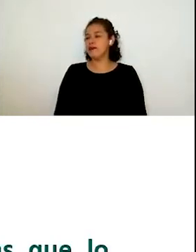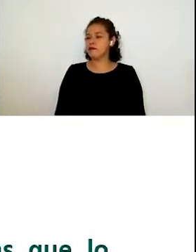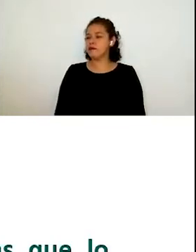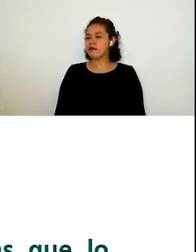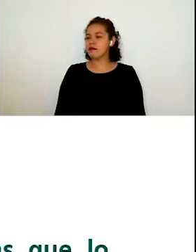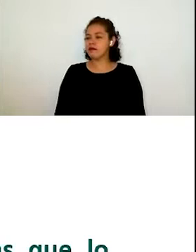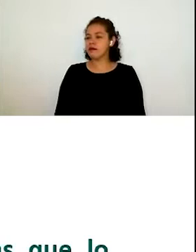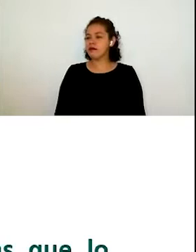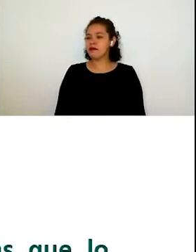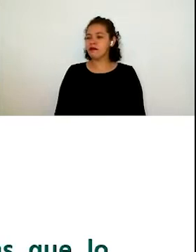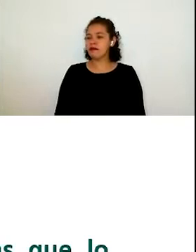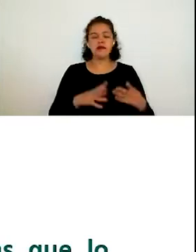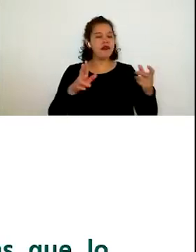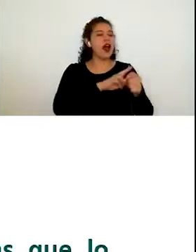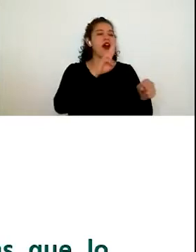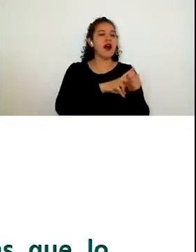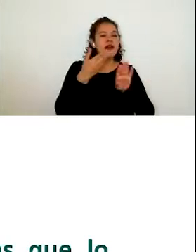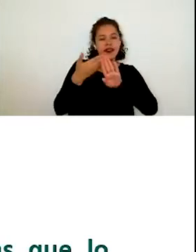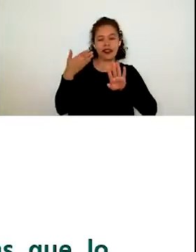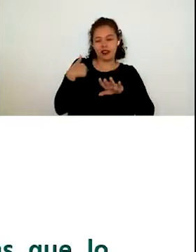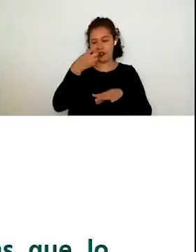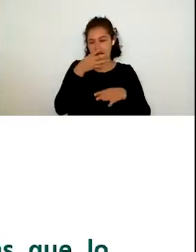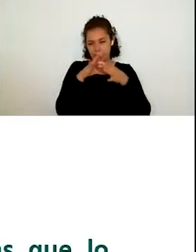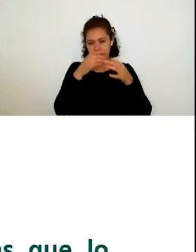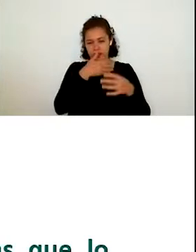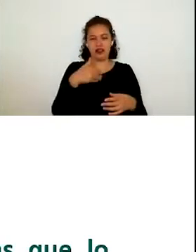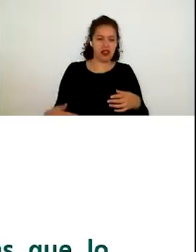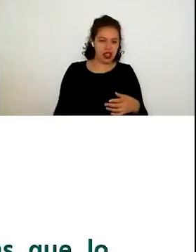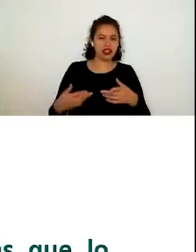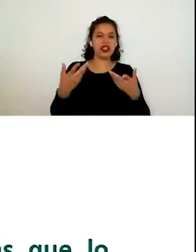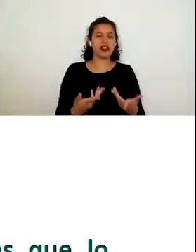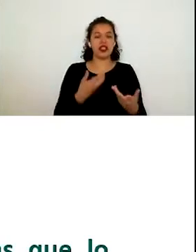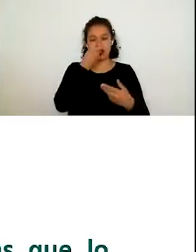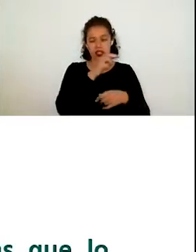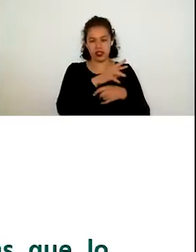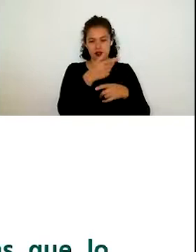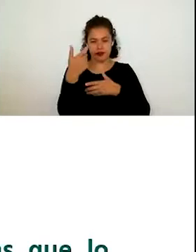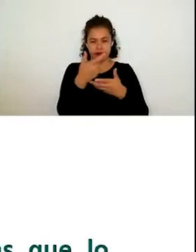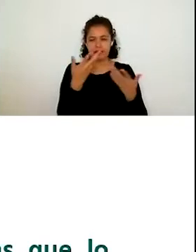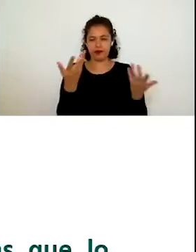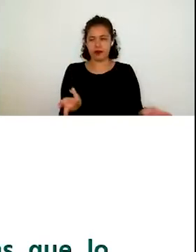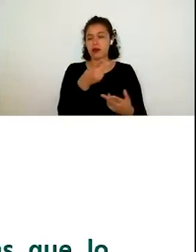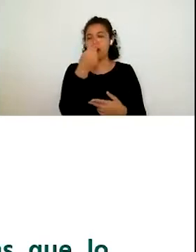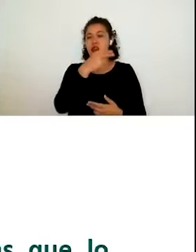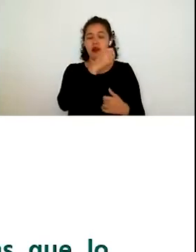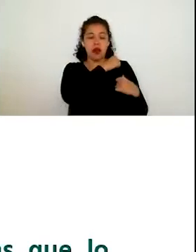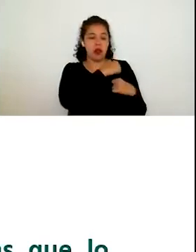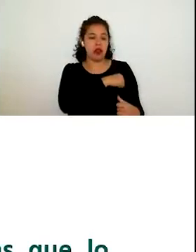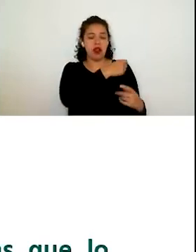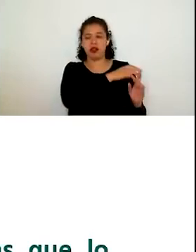común la que les acabo de mencionar, pero la denominación pueden denominarla como